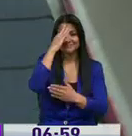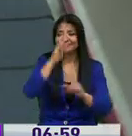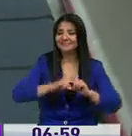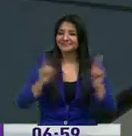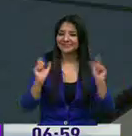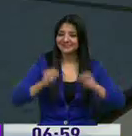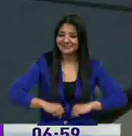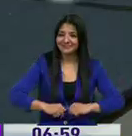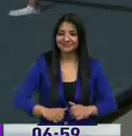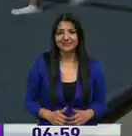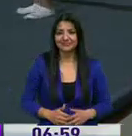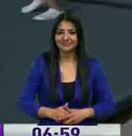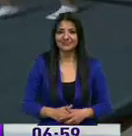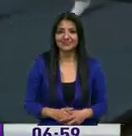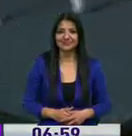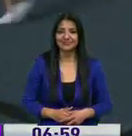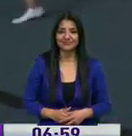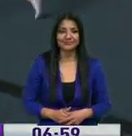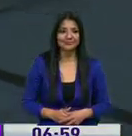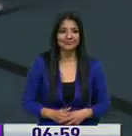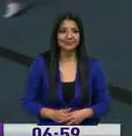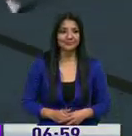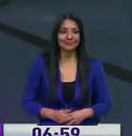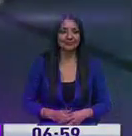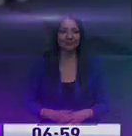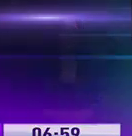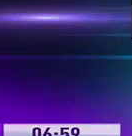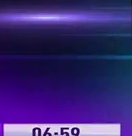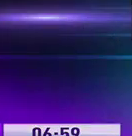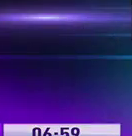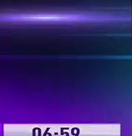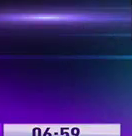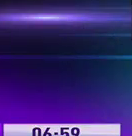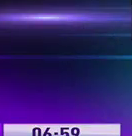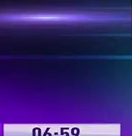nuevas informó patricia al das